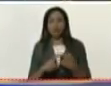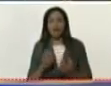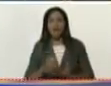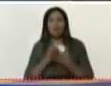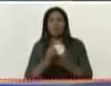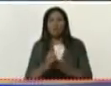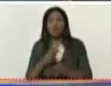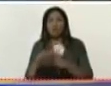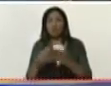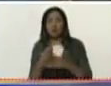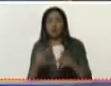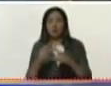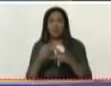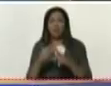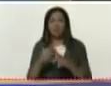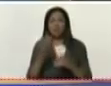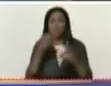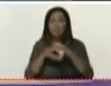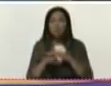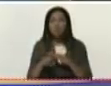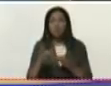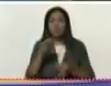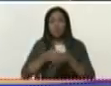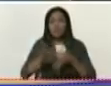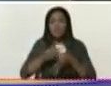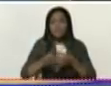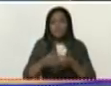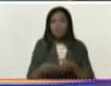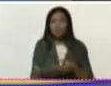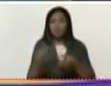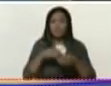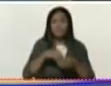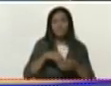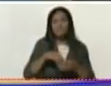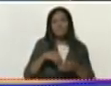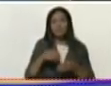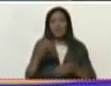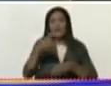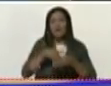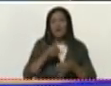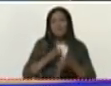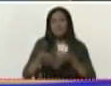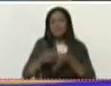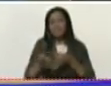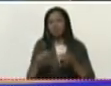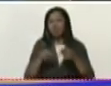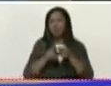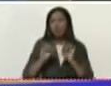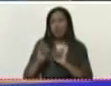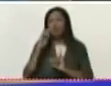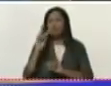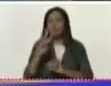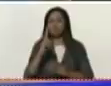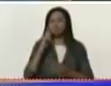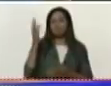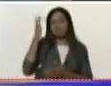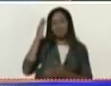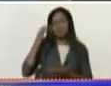esta palabra está mal, el depósito del Petro en el PetroApp. Correcto. Usted que me ve, sabe que estoy diciendo.